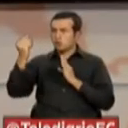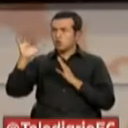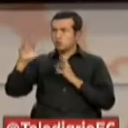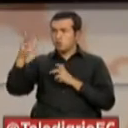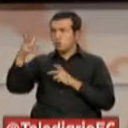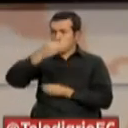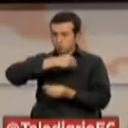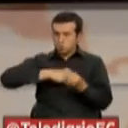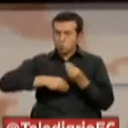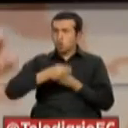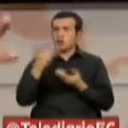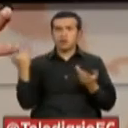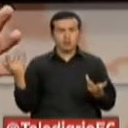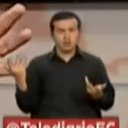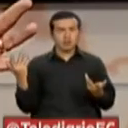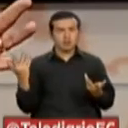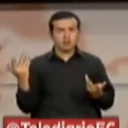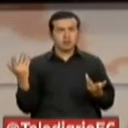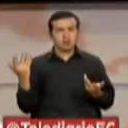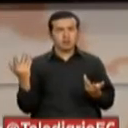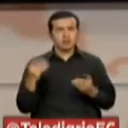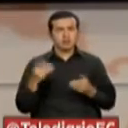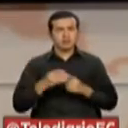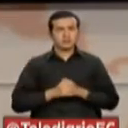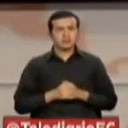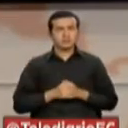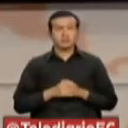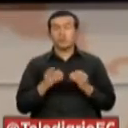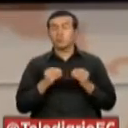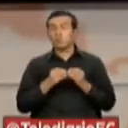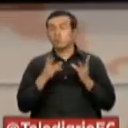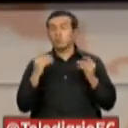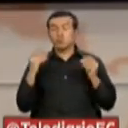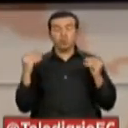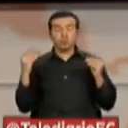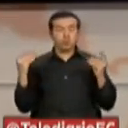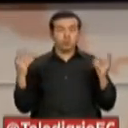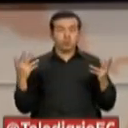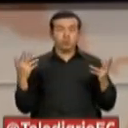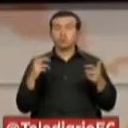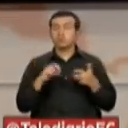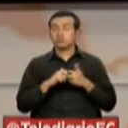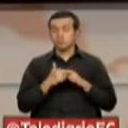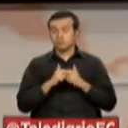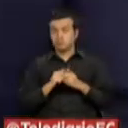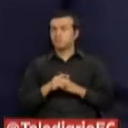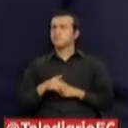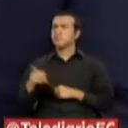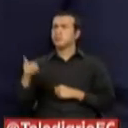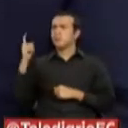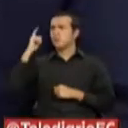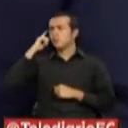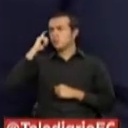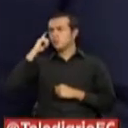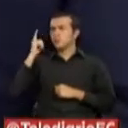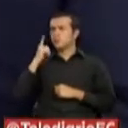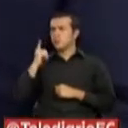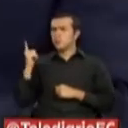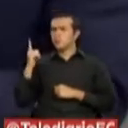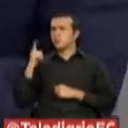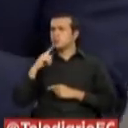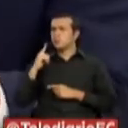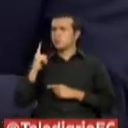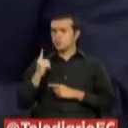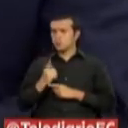robado, devuelva lo robado, porque hay demasiadas irregularidades. Pero usted piensa que este tipo de